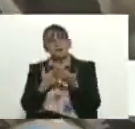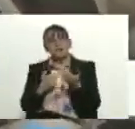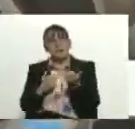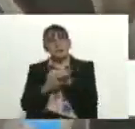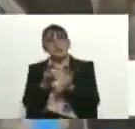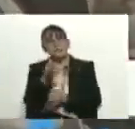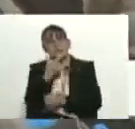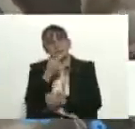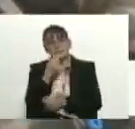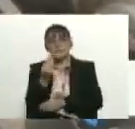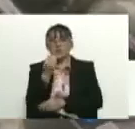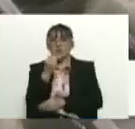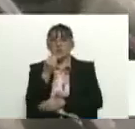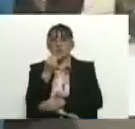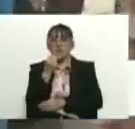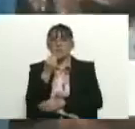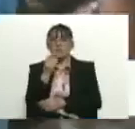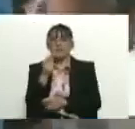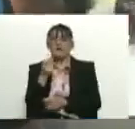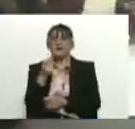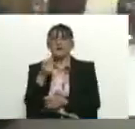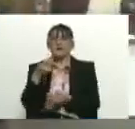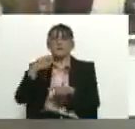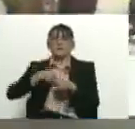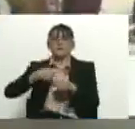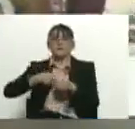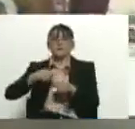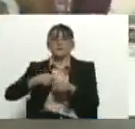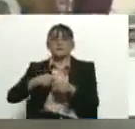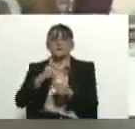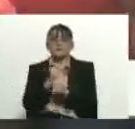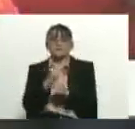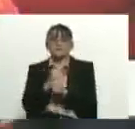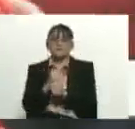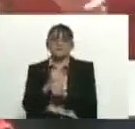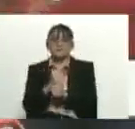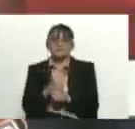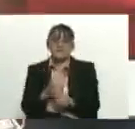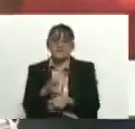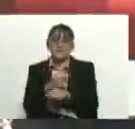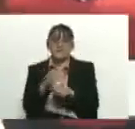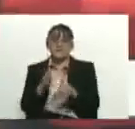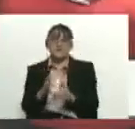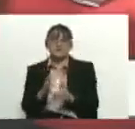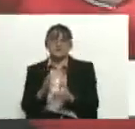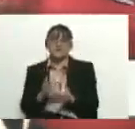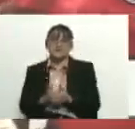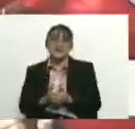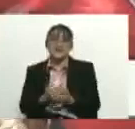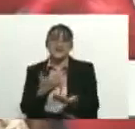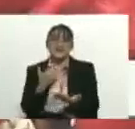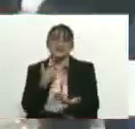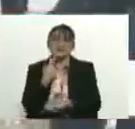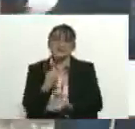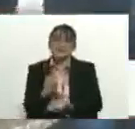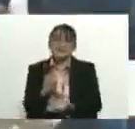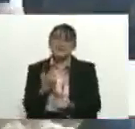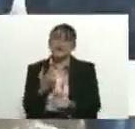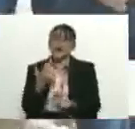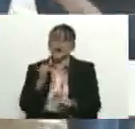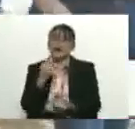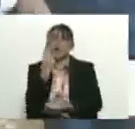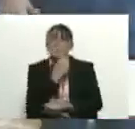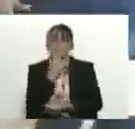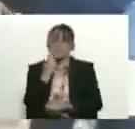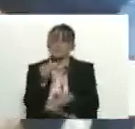en la medicamento la comida el gas una bonita gestión que ha venido a laboral el gobernador José Vázquez expresó su compromiso